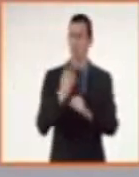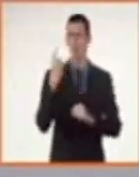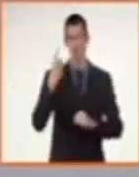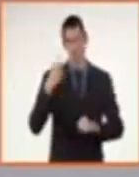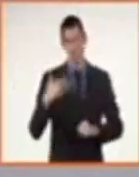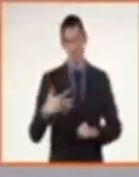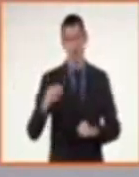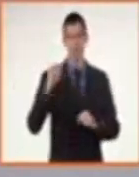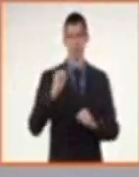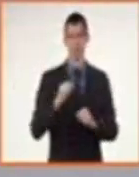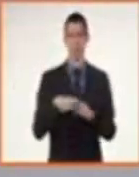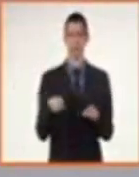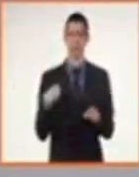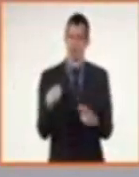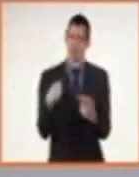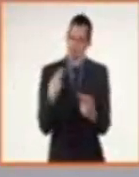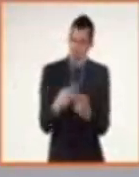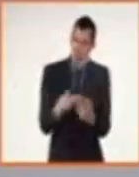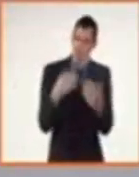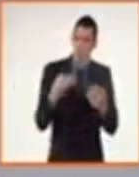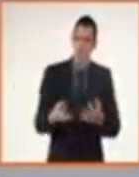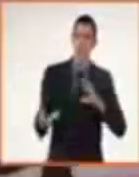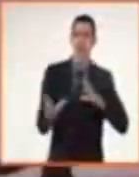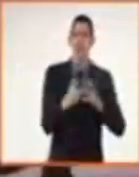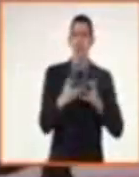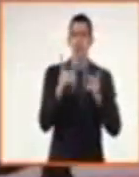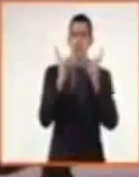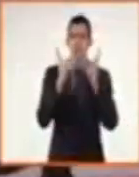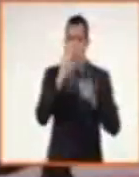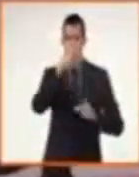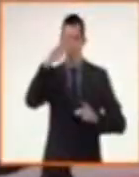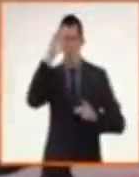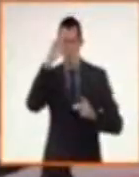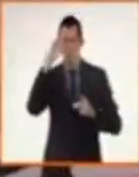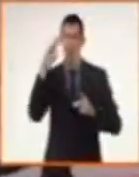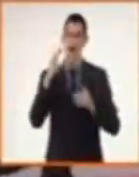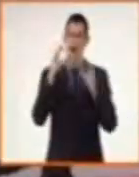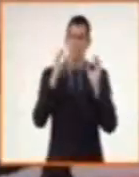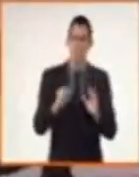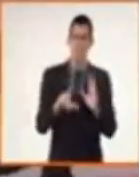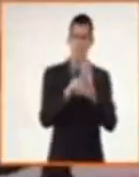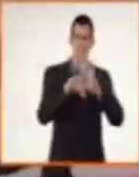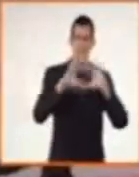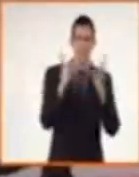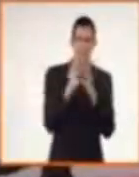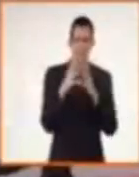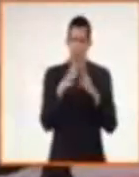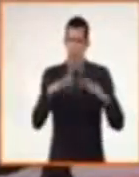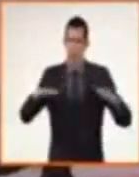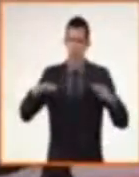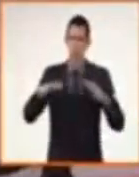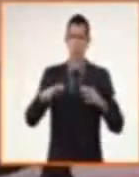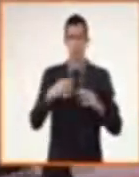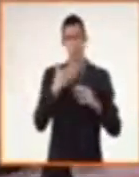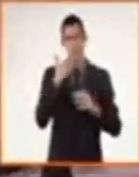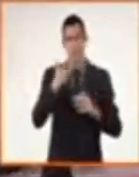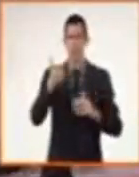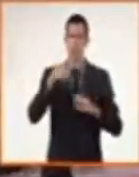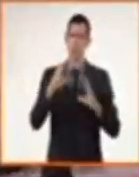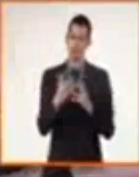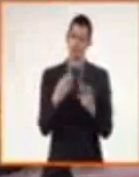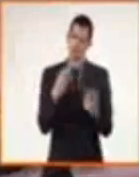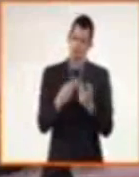voto de confianza y un respaldo al sistema democrático cubano. Me gustaría después desmenuzar algunas de esas campañas que estuvieron alrededor